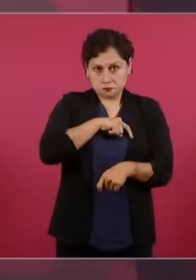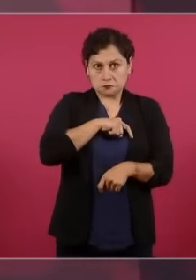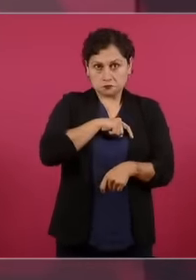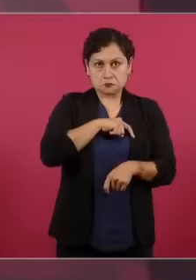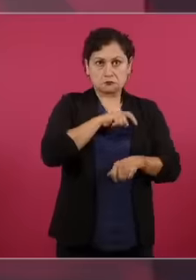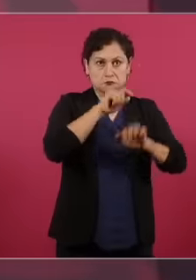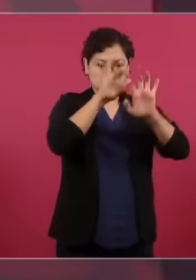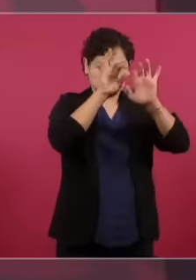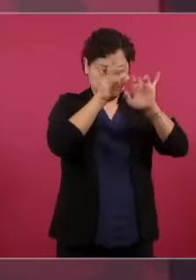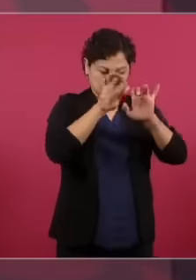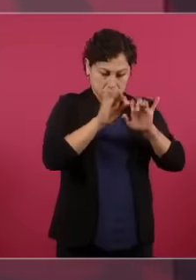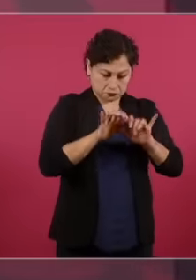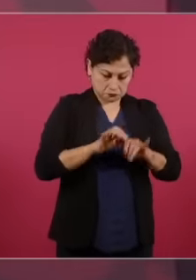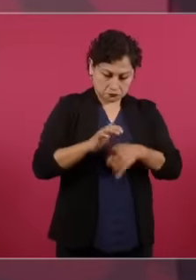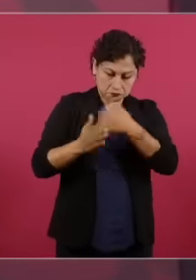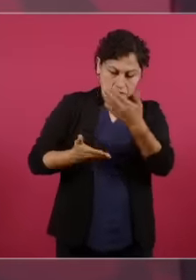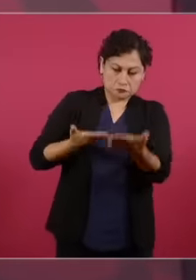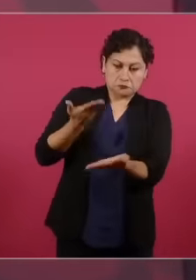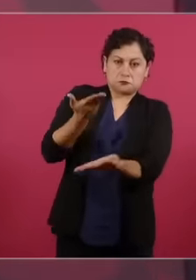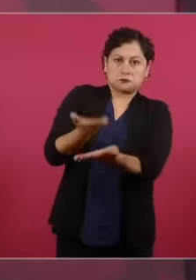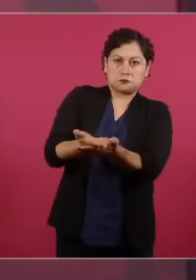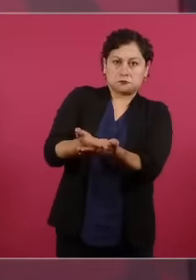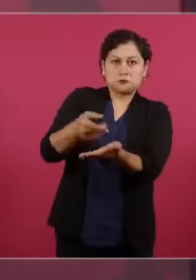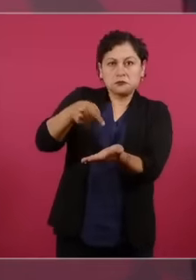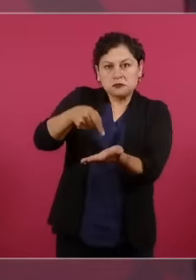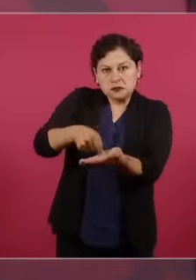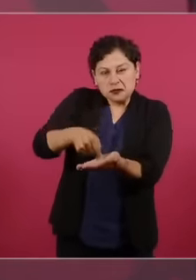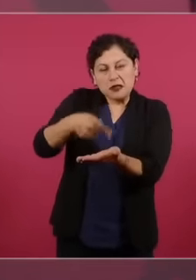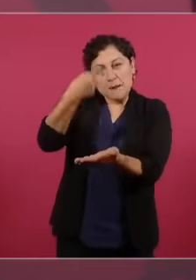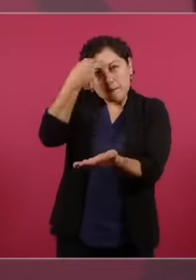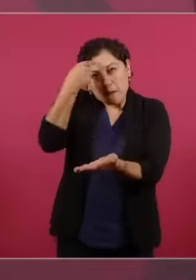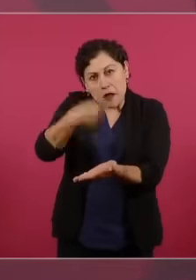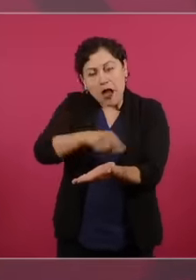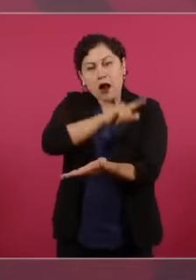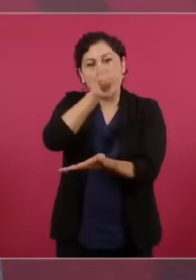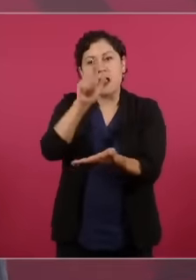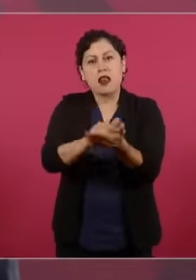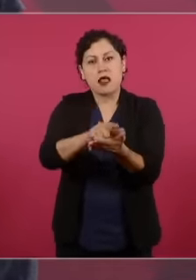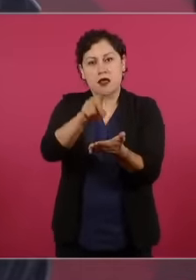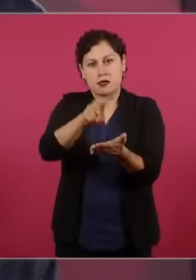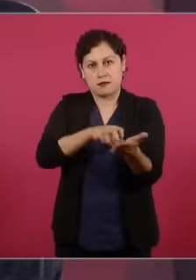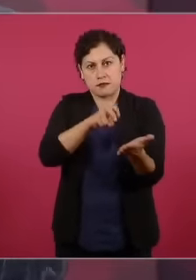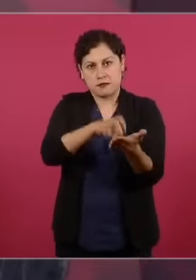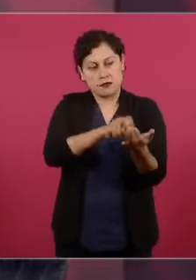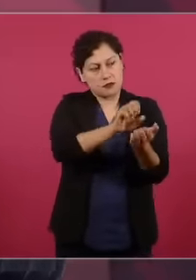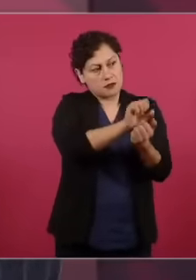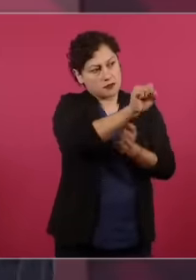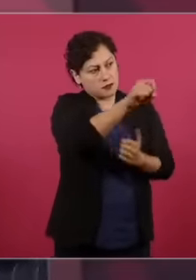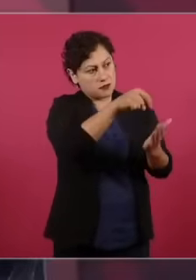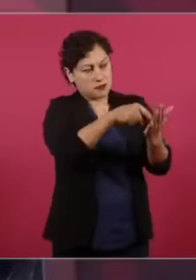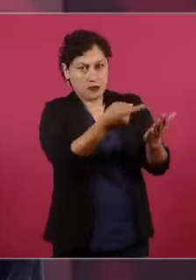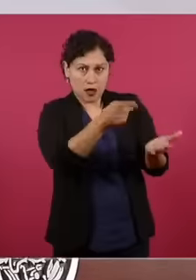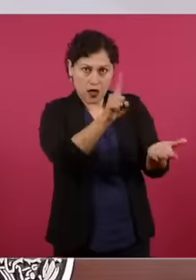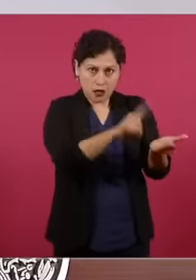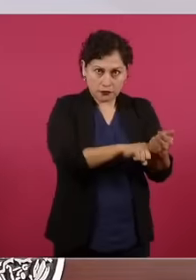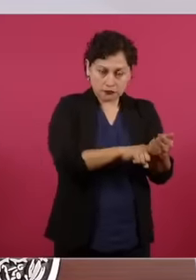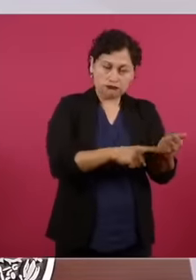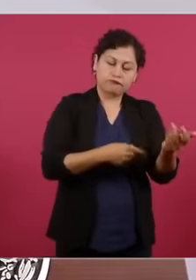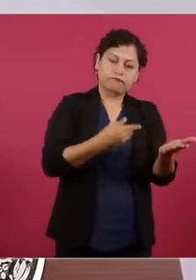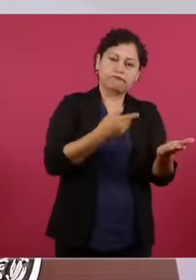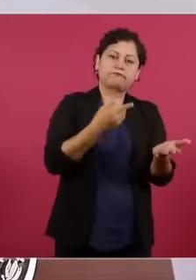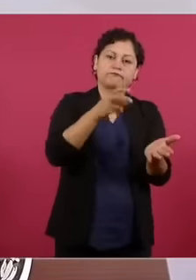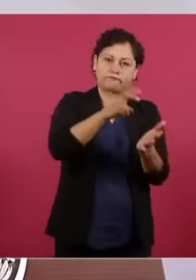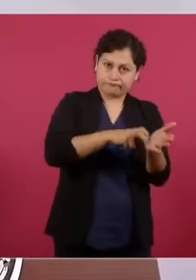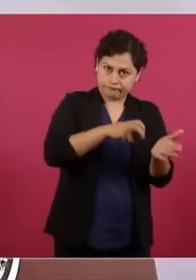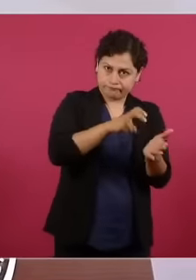reforma a la Constitución para que, en de